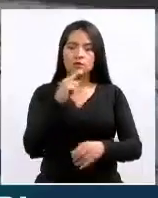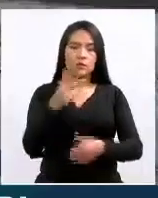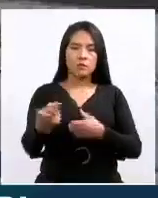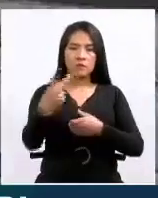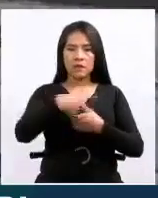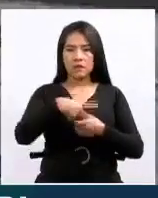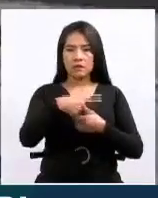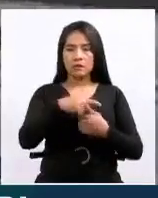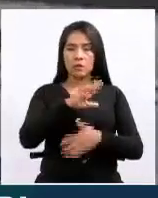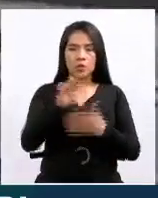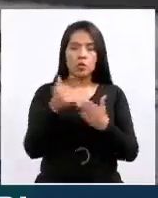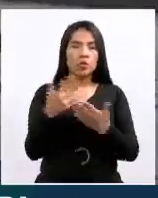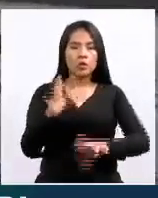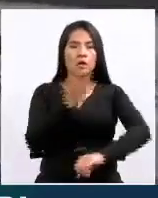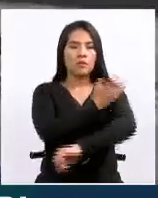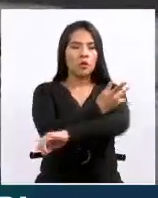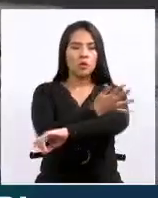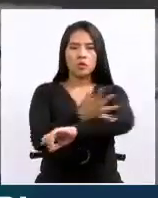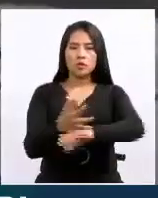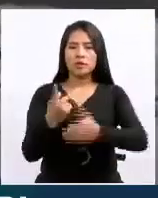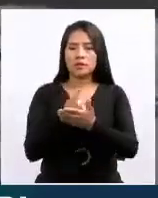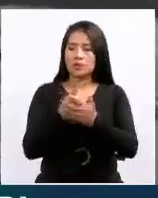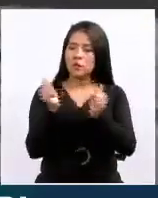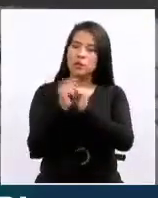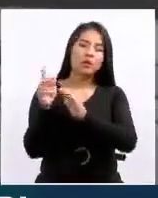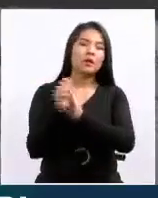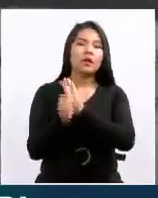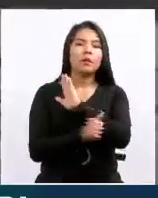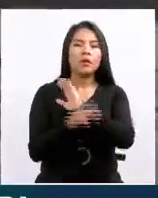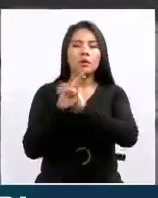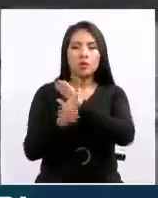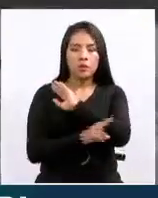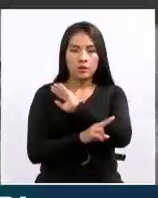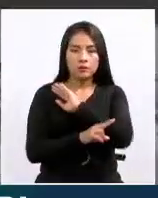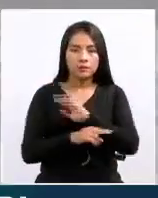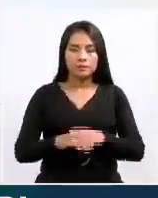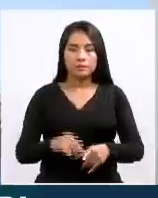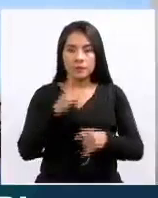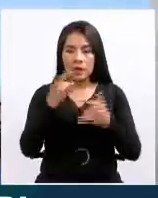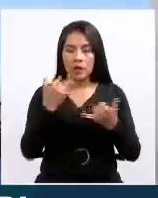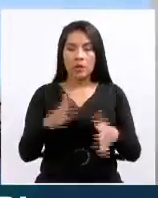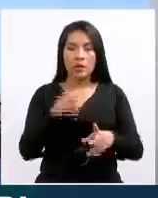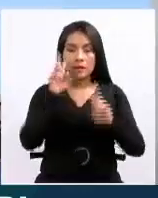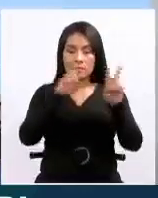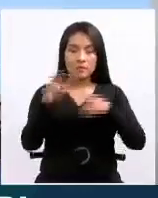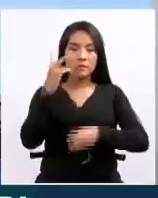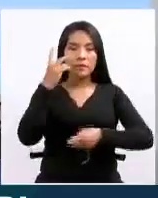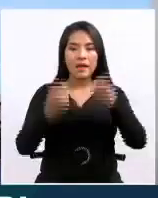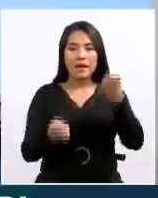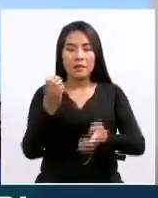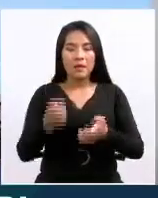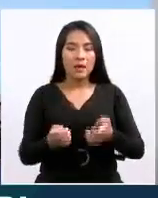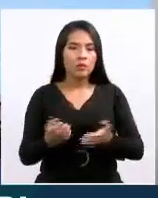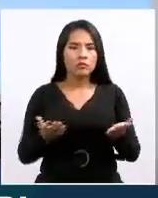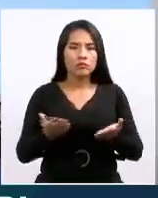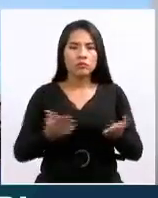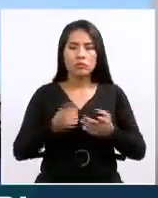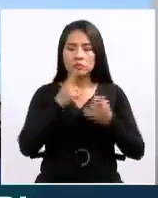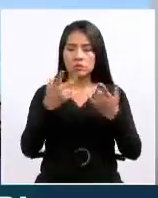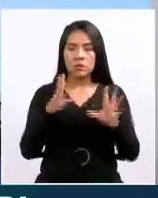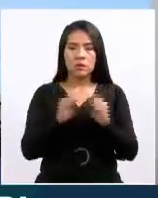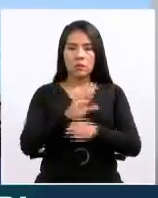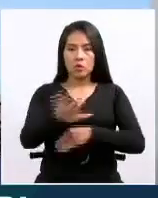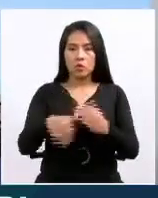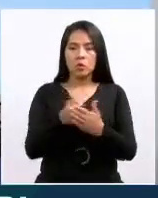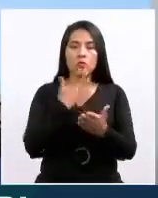que el proceso fue y es acompañado por un notario de fe pública. La finalidad de la evaluación de las propuestas